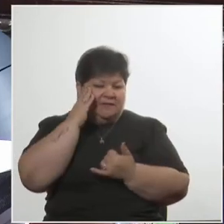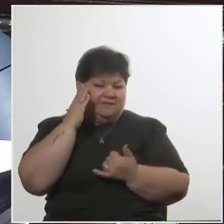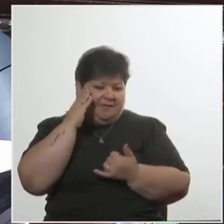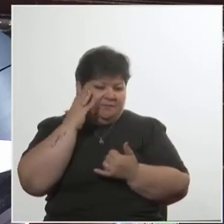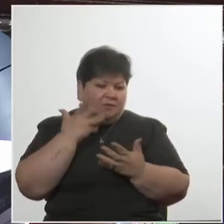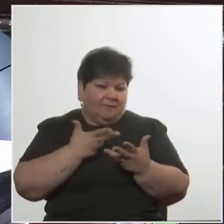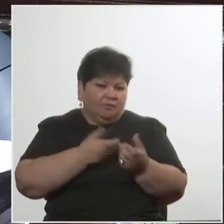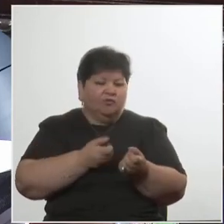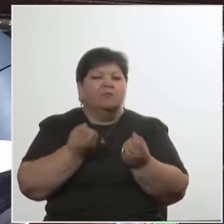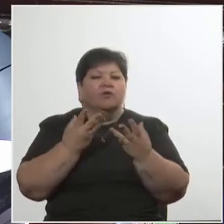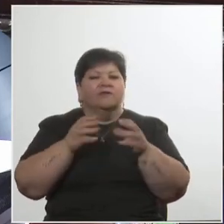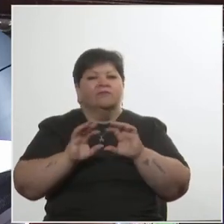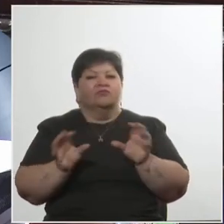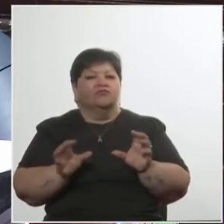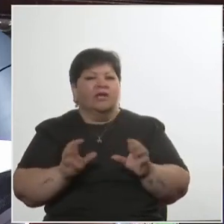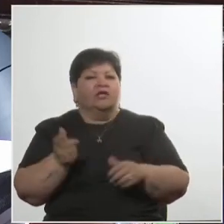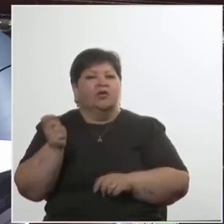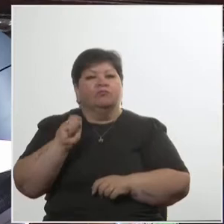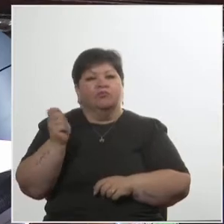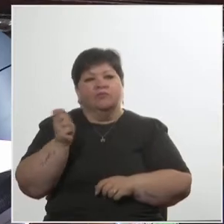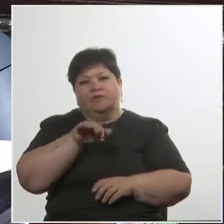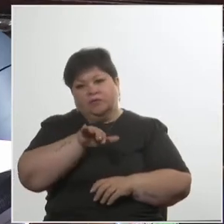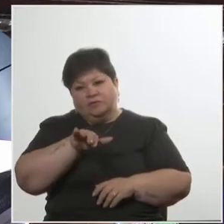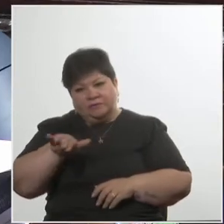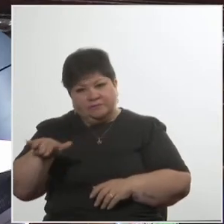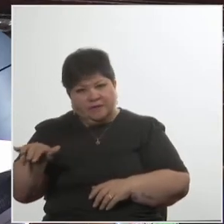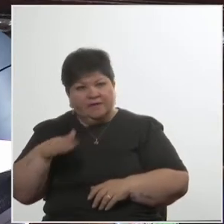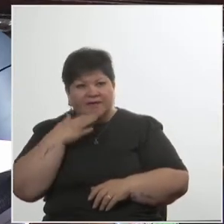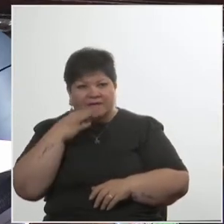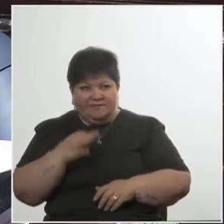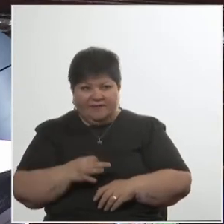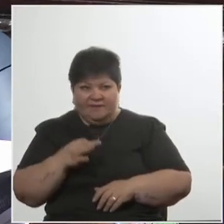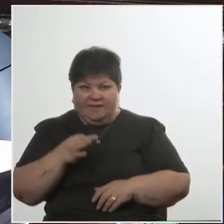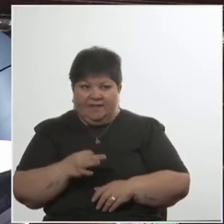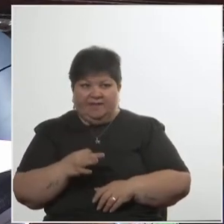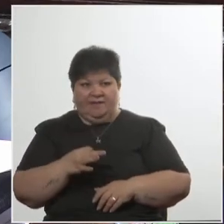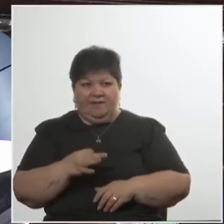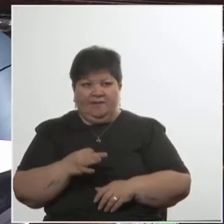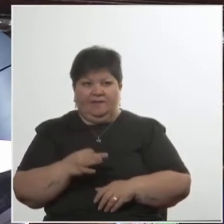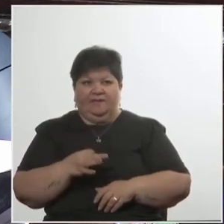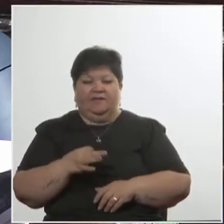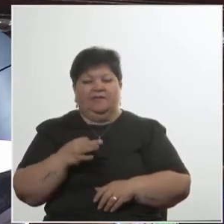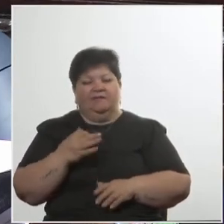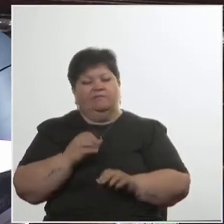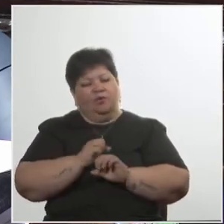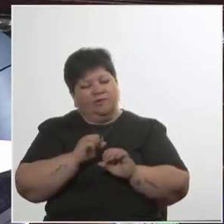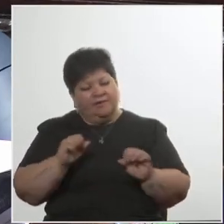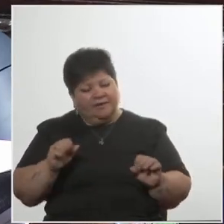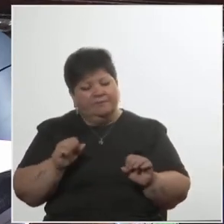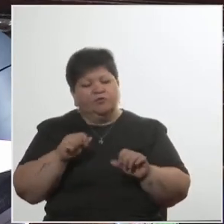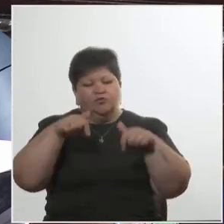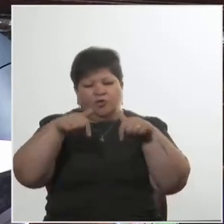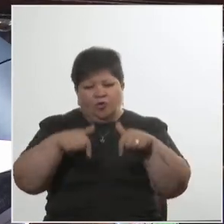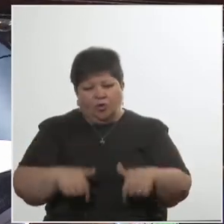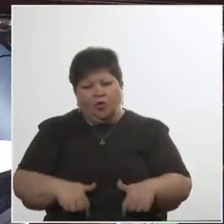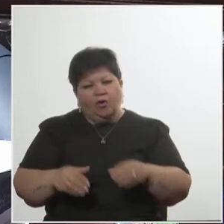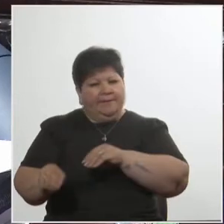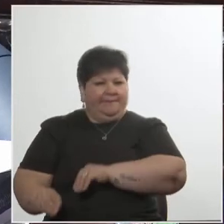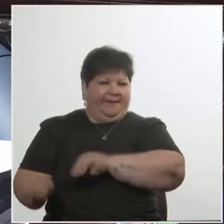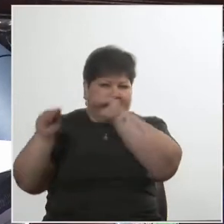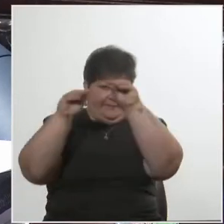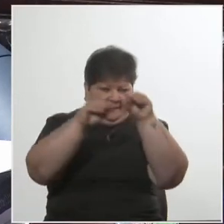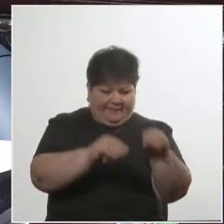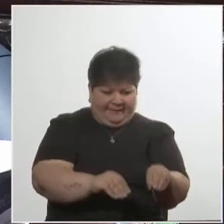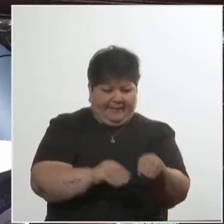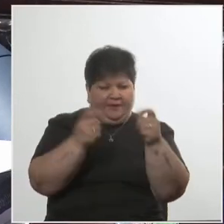los funcionarios públicos han sido separados De verdad sería un acto de madurez que pudiéramos hoy enviarlo a